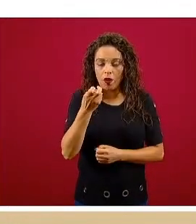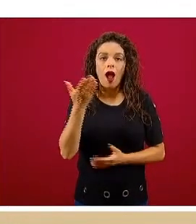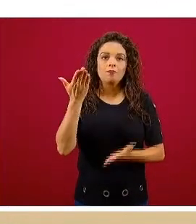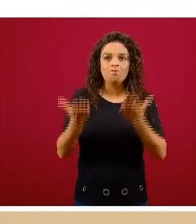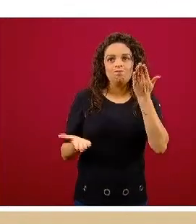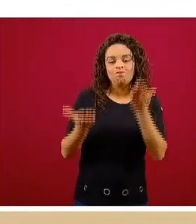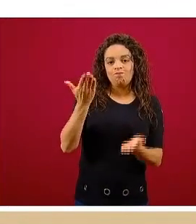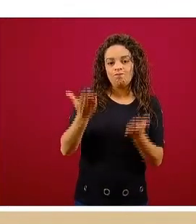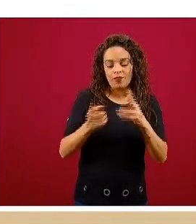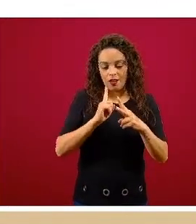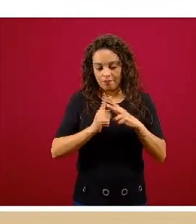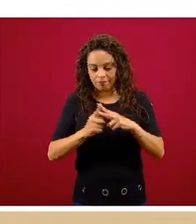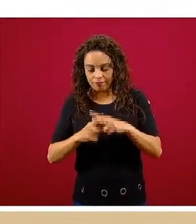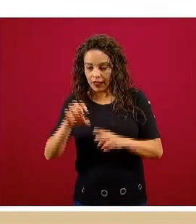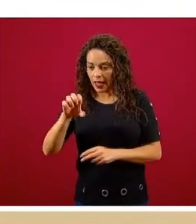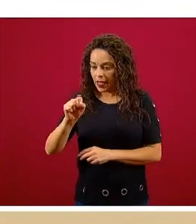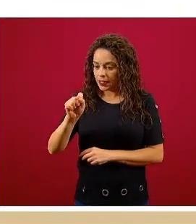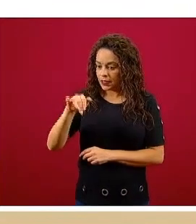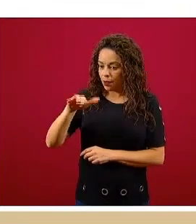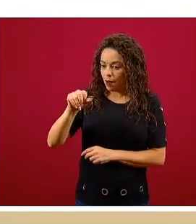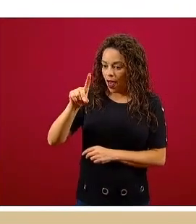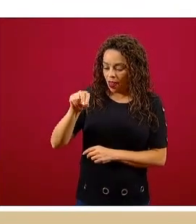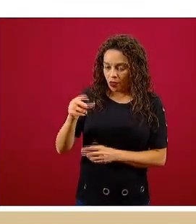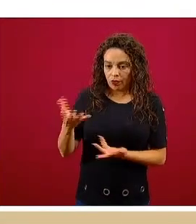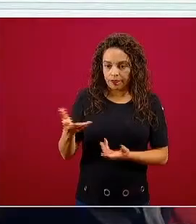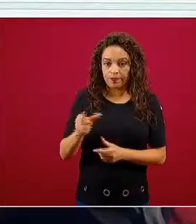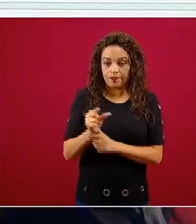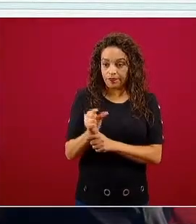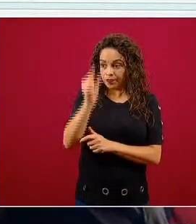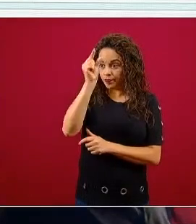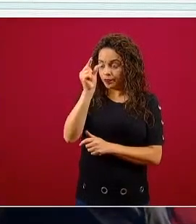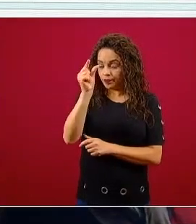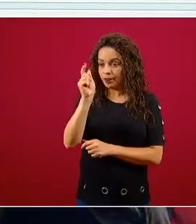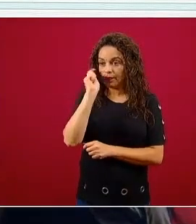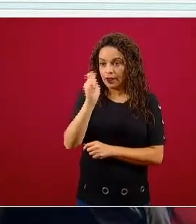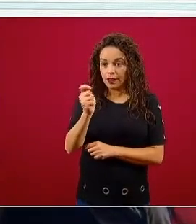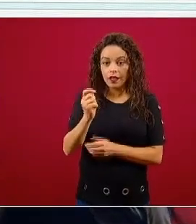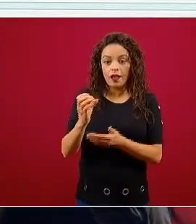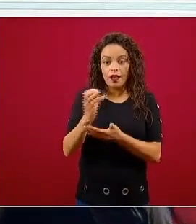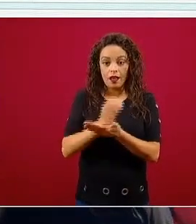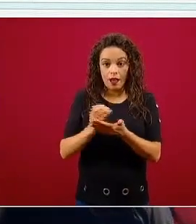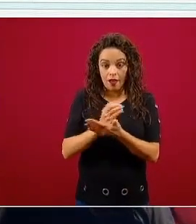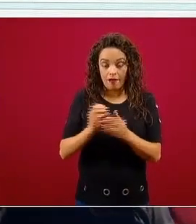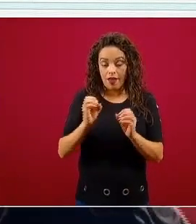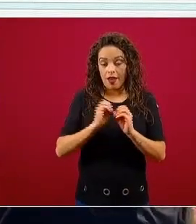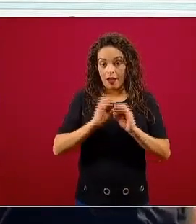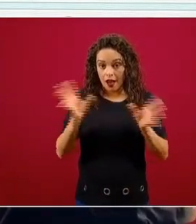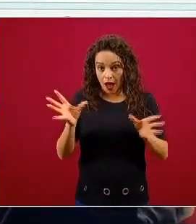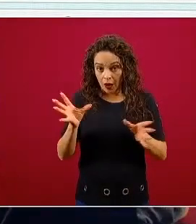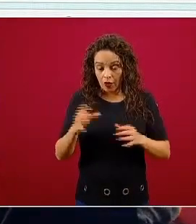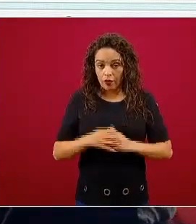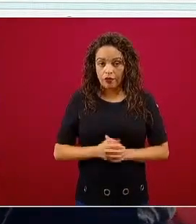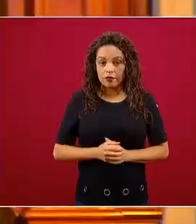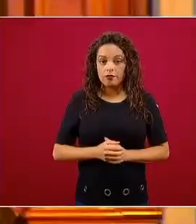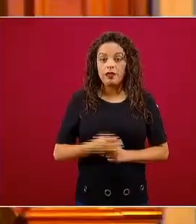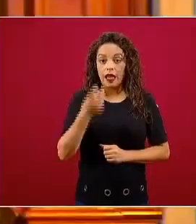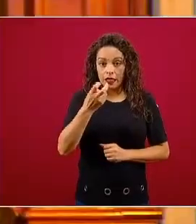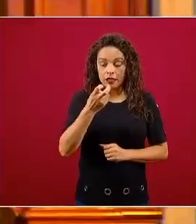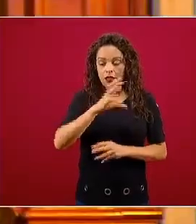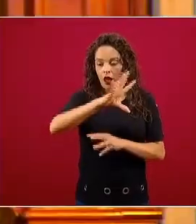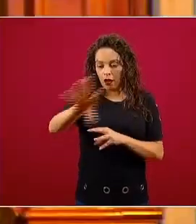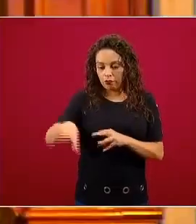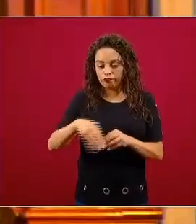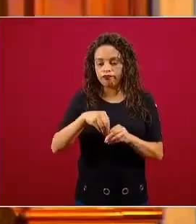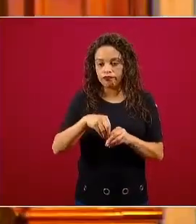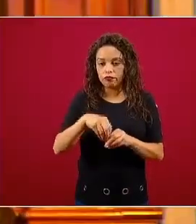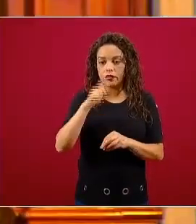casos. Tomamos todos los que están en las barras de color café claro y le vamos a sumar las que